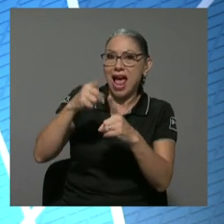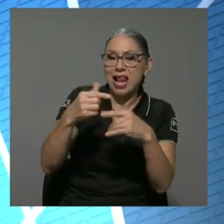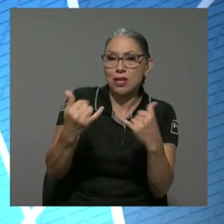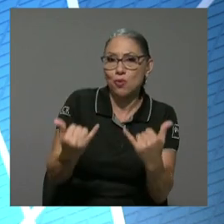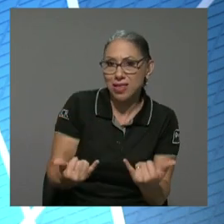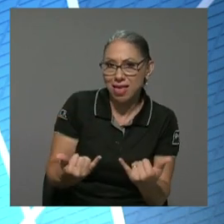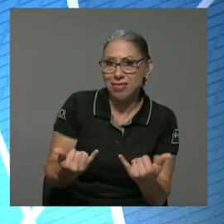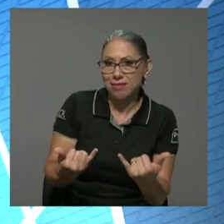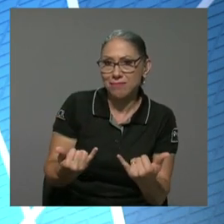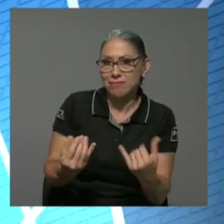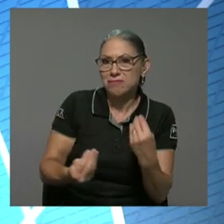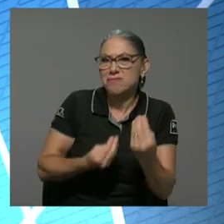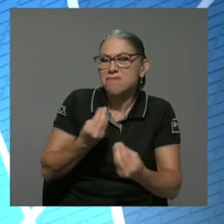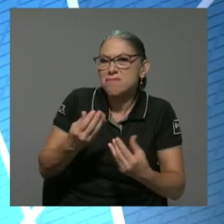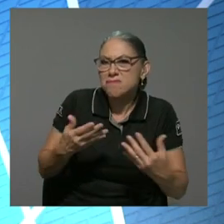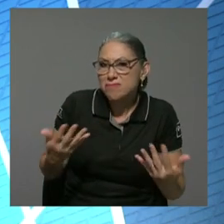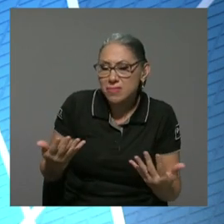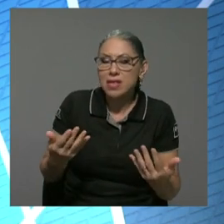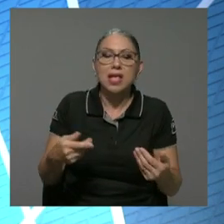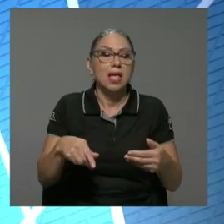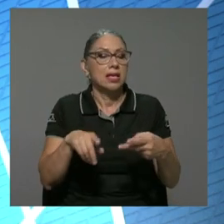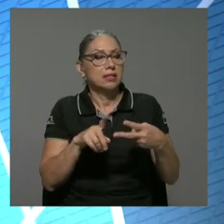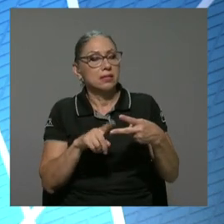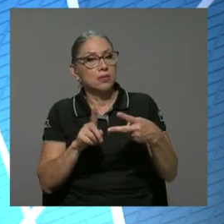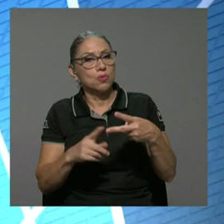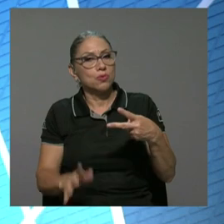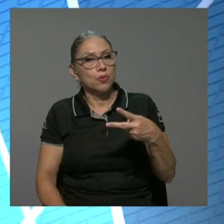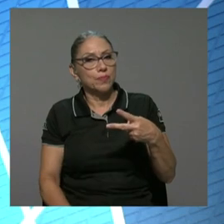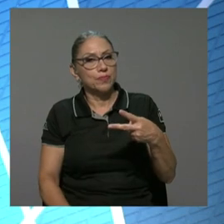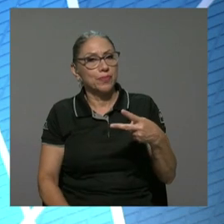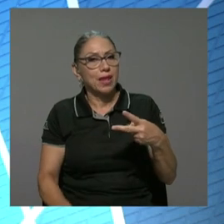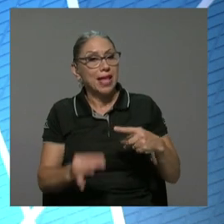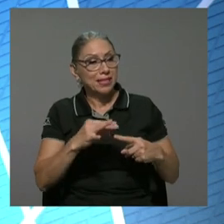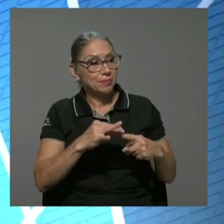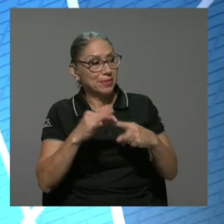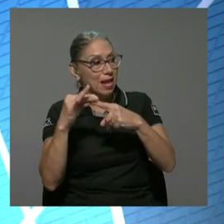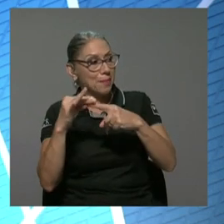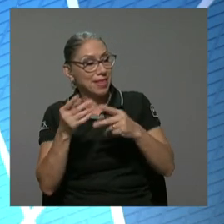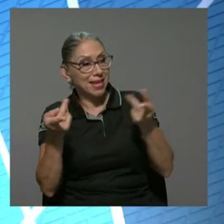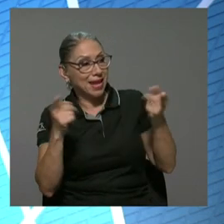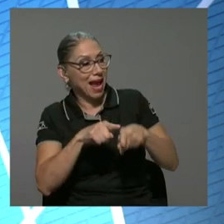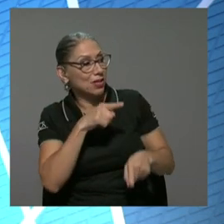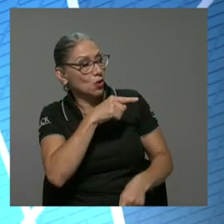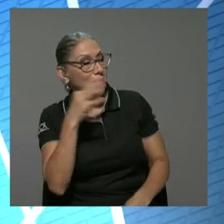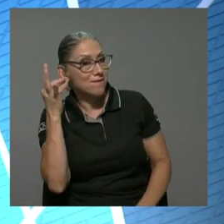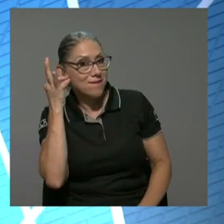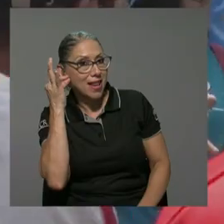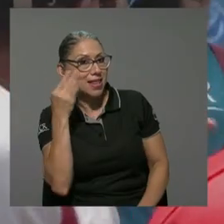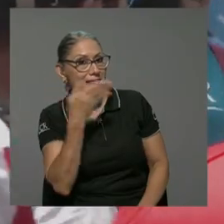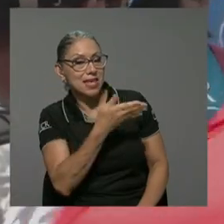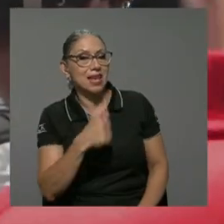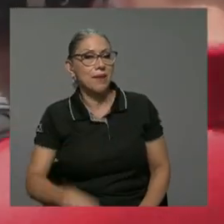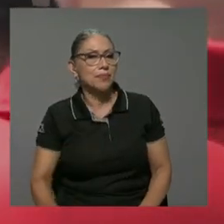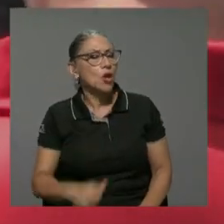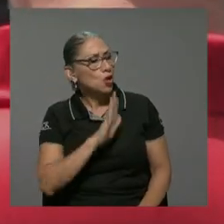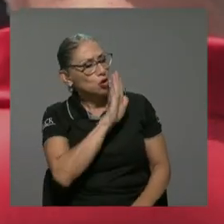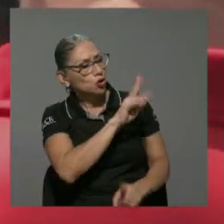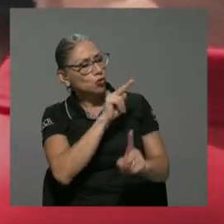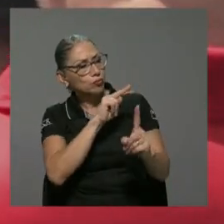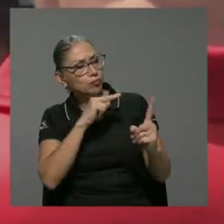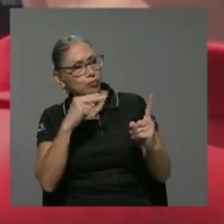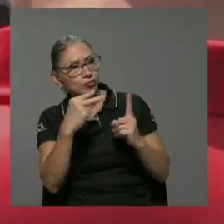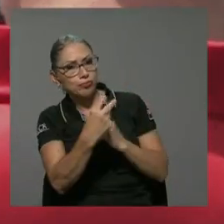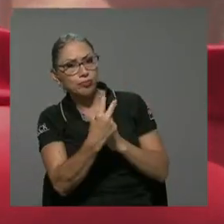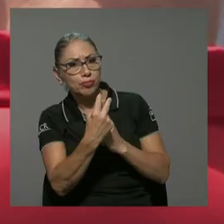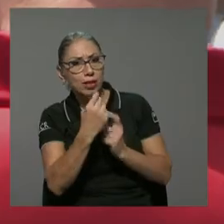Eso en primera instancia. Y lo segundo, digamos, particularmente desde tu caso, Valentina, ¿qué lectura tenés de la inclusión